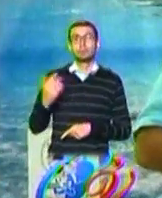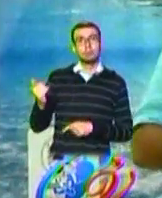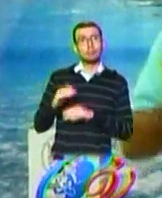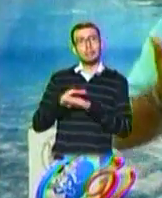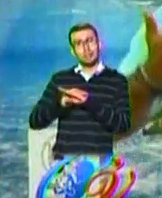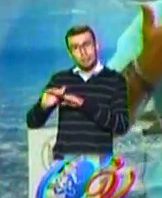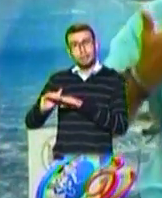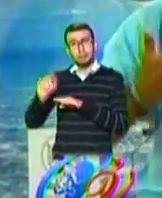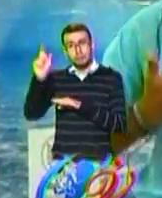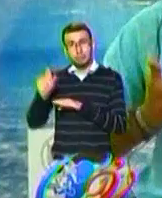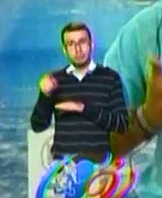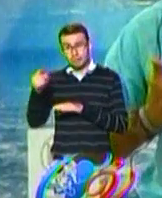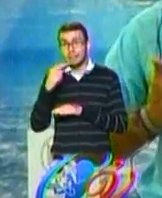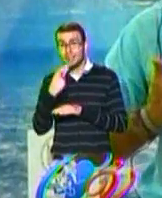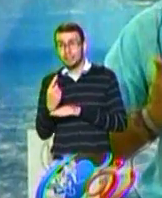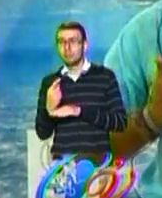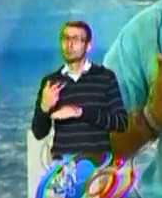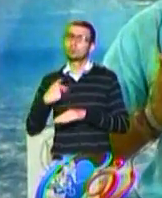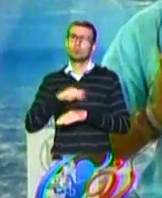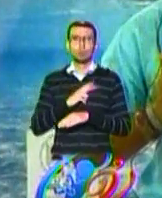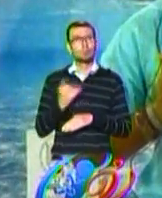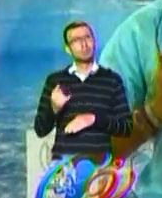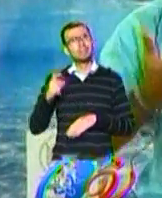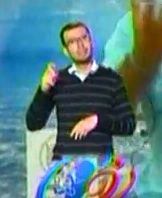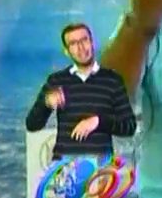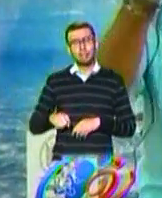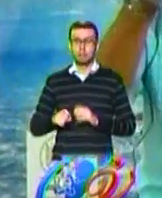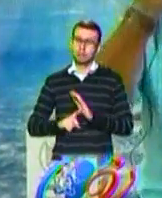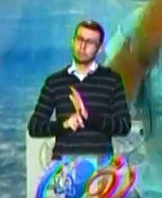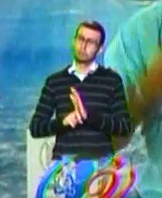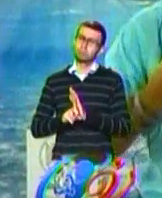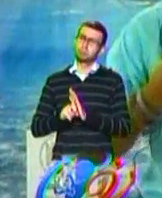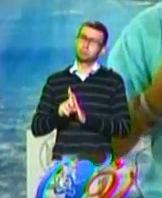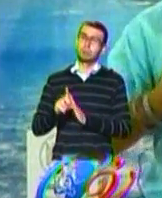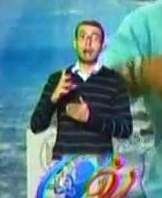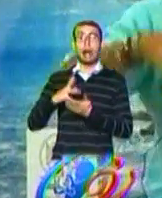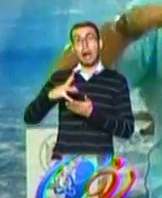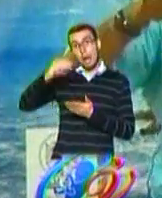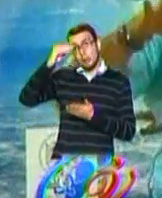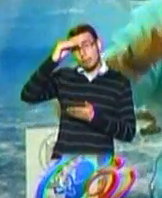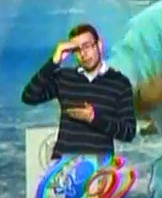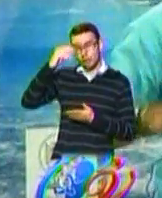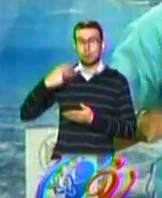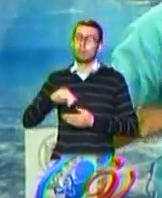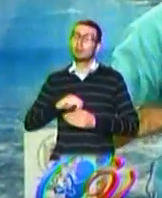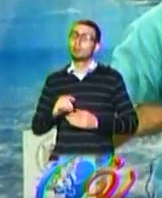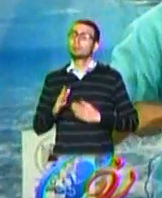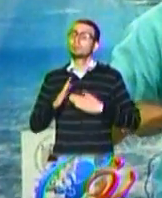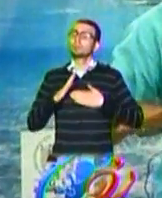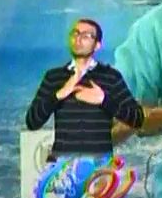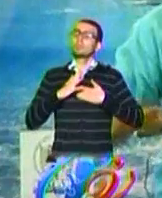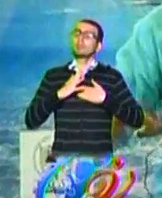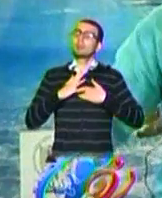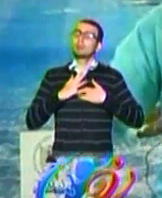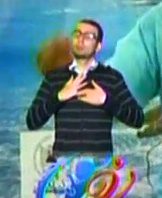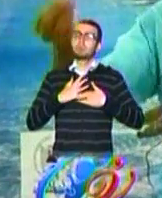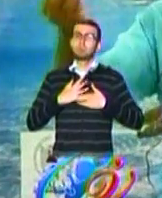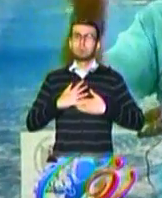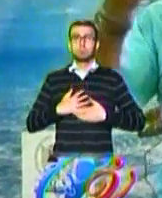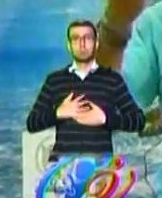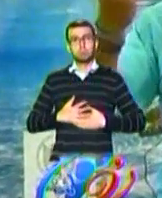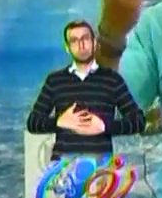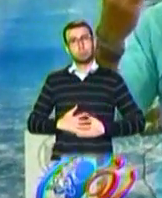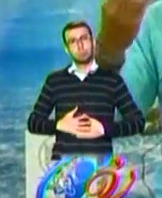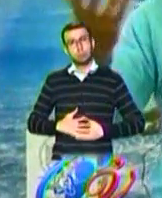hindú era, nosotros tenemos que aprender a tener técnicas de respiración, a relajar, porque es que